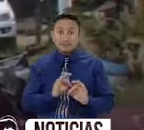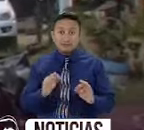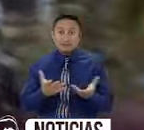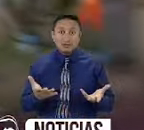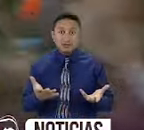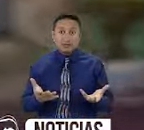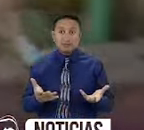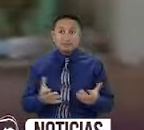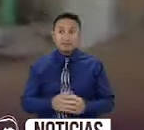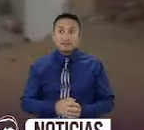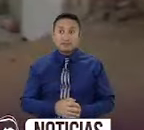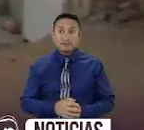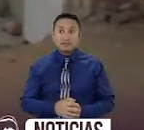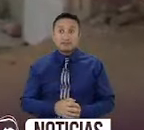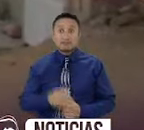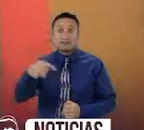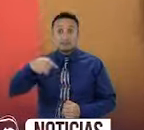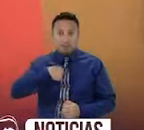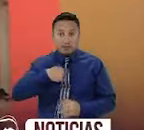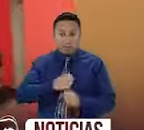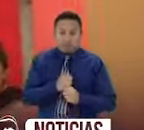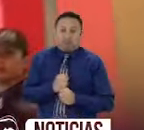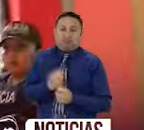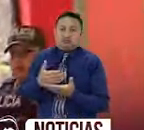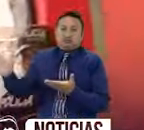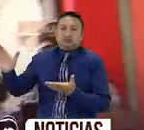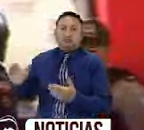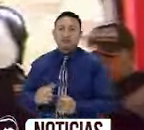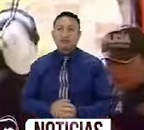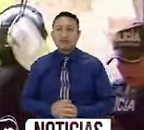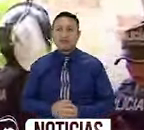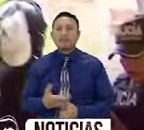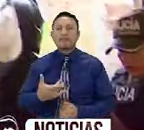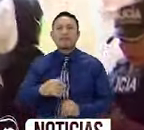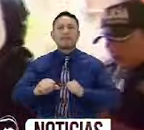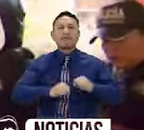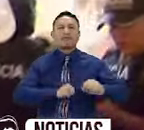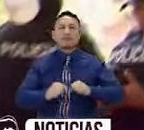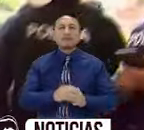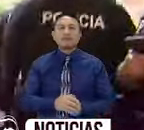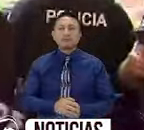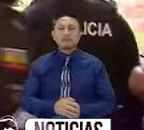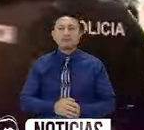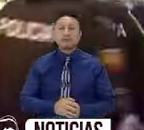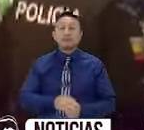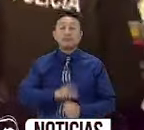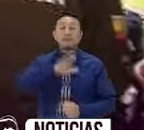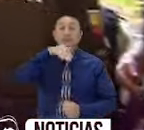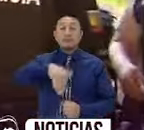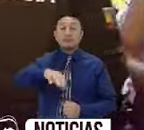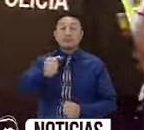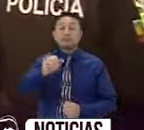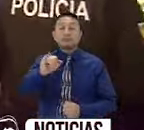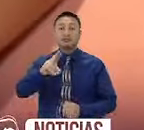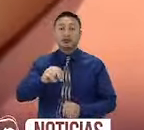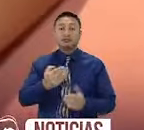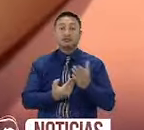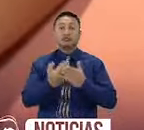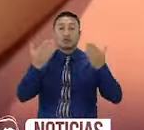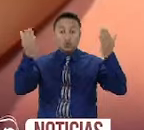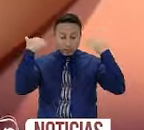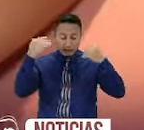Ellos me sacaron a la fuerza. Las operaciones se efectuaron en los circuitos Monte Sinaí, Nuevo Guayaquil, Flor de